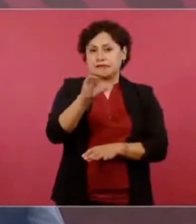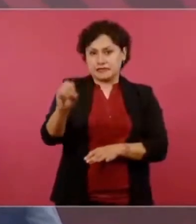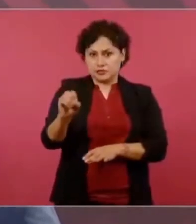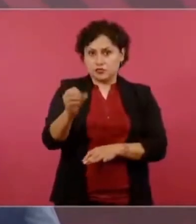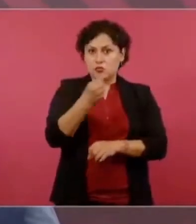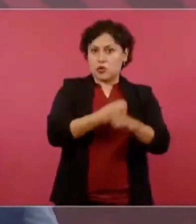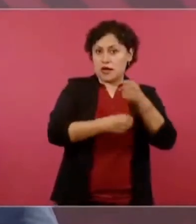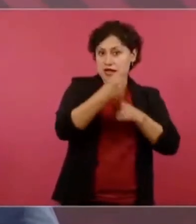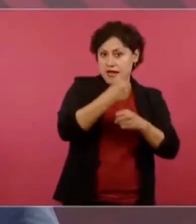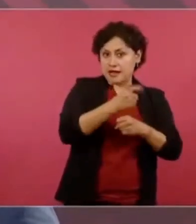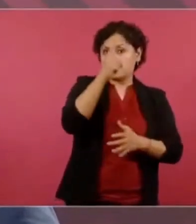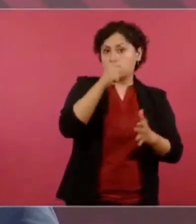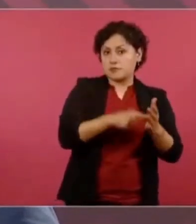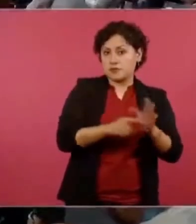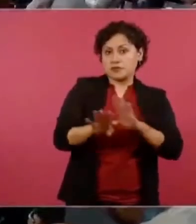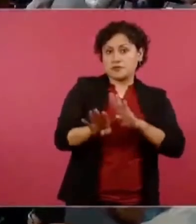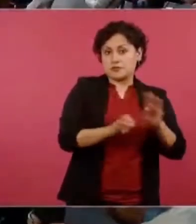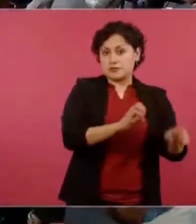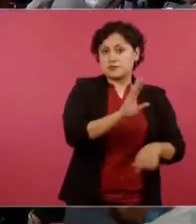1997,